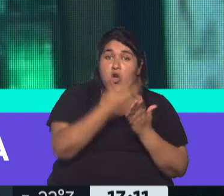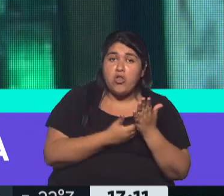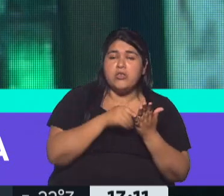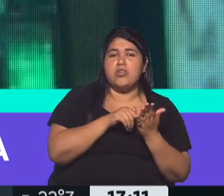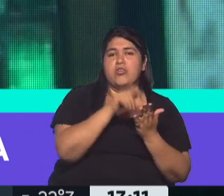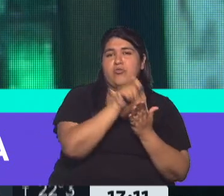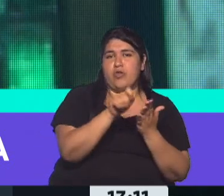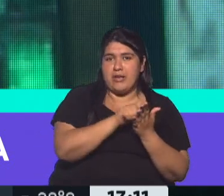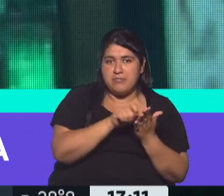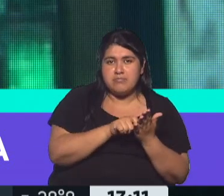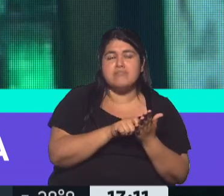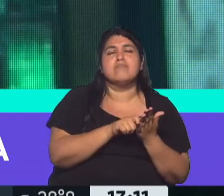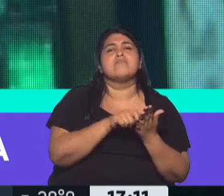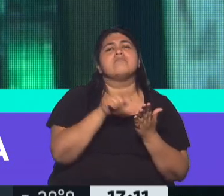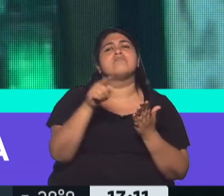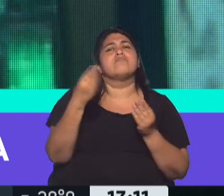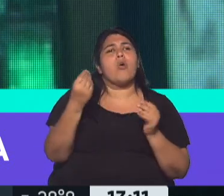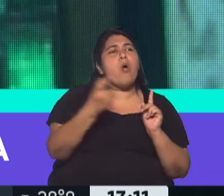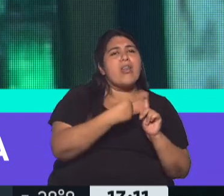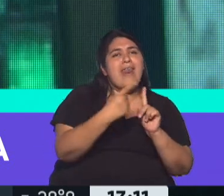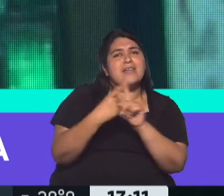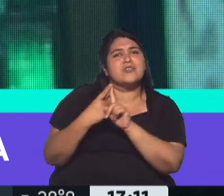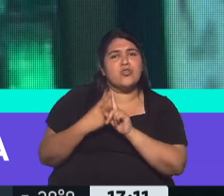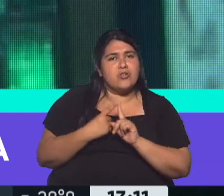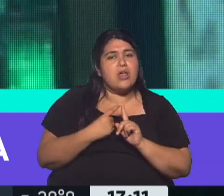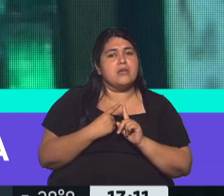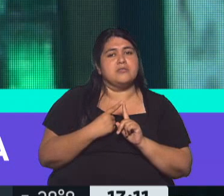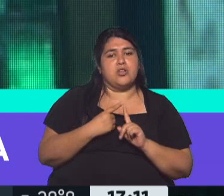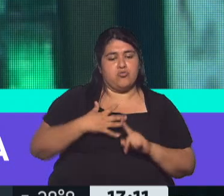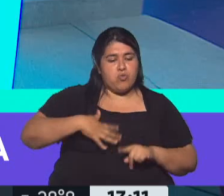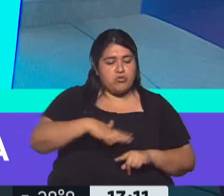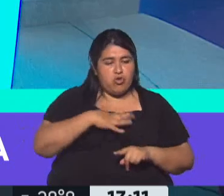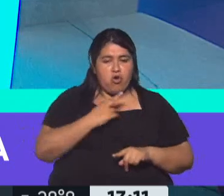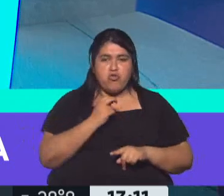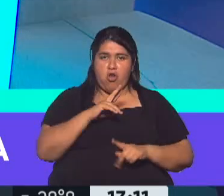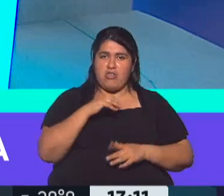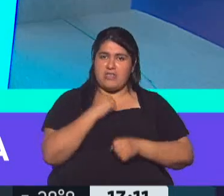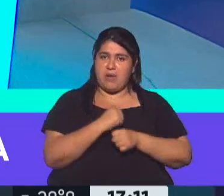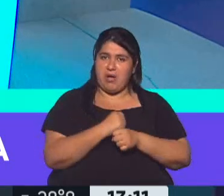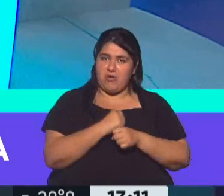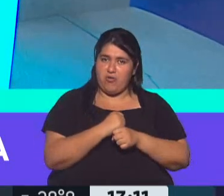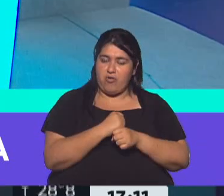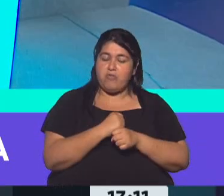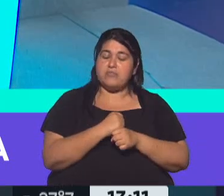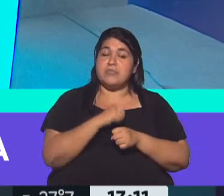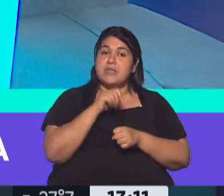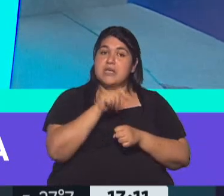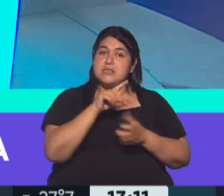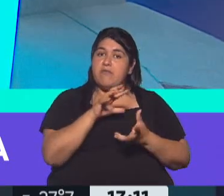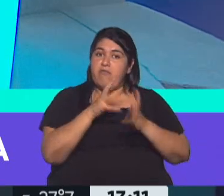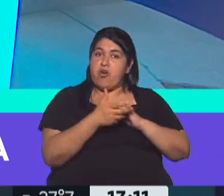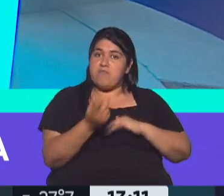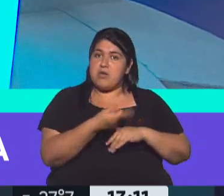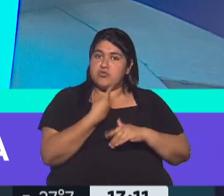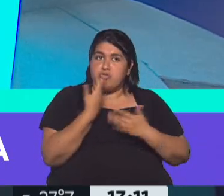en cuenta las relaciones que vamos a tener también dentro de nuestro espacio de trabajo. Una de estas formas, y la que abordamos